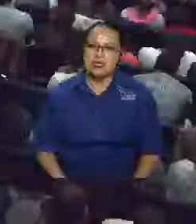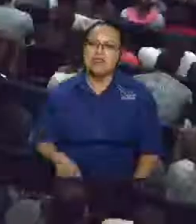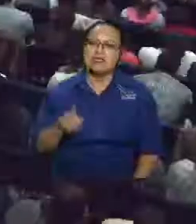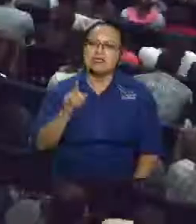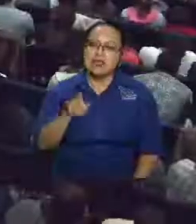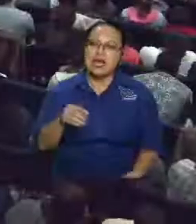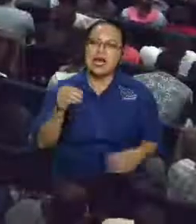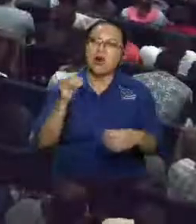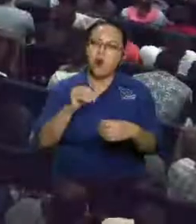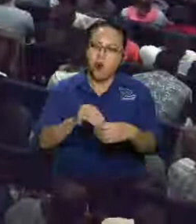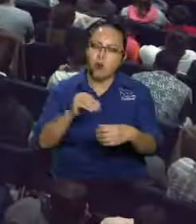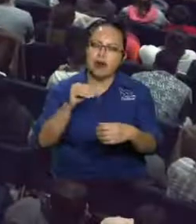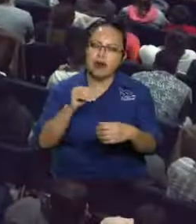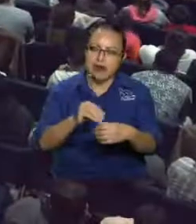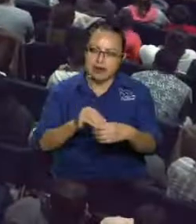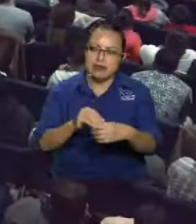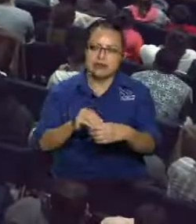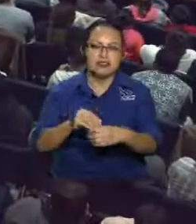100 mensuales,